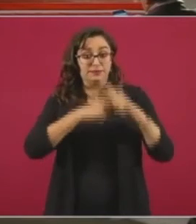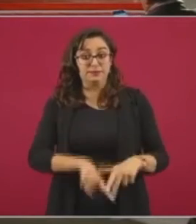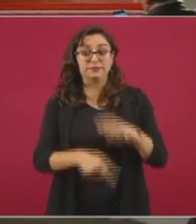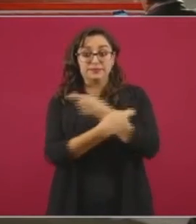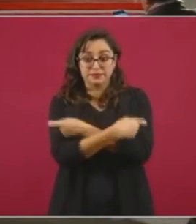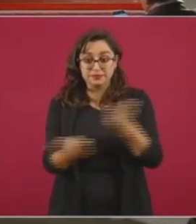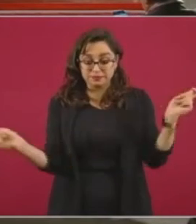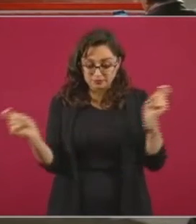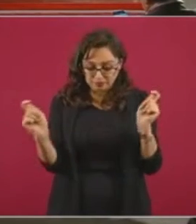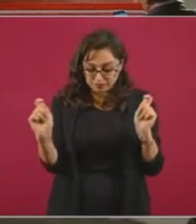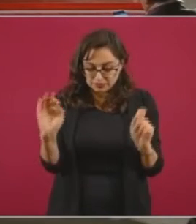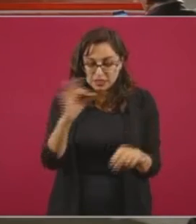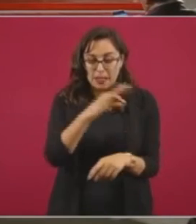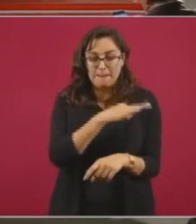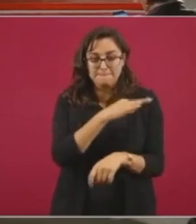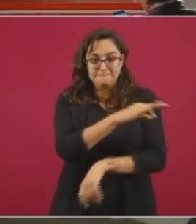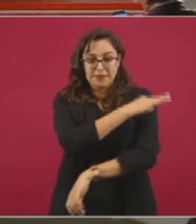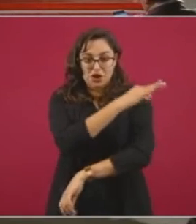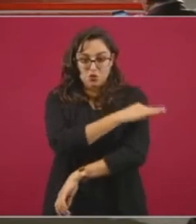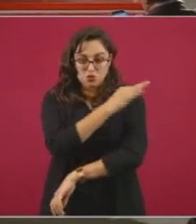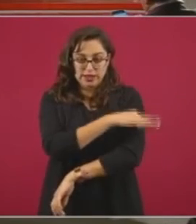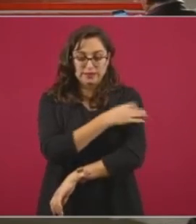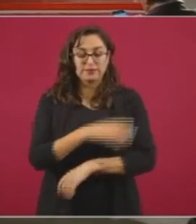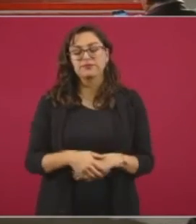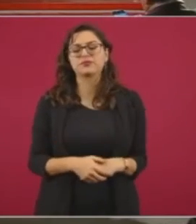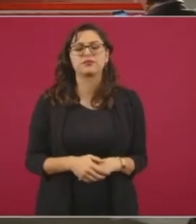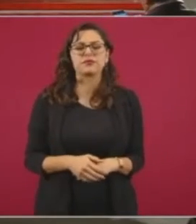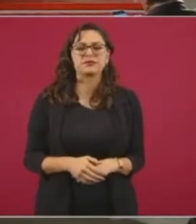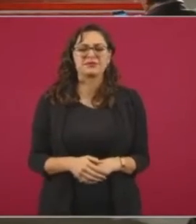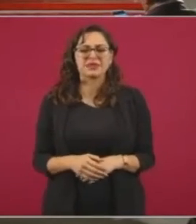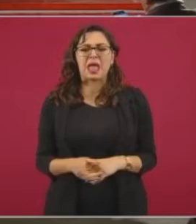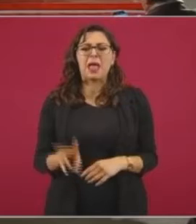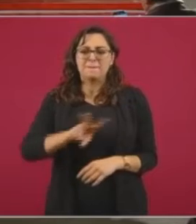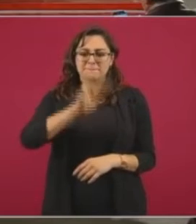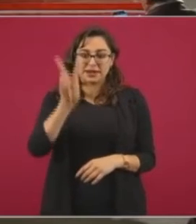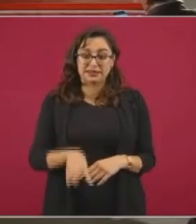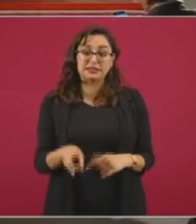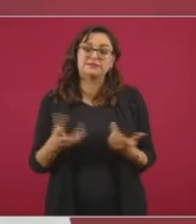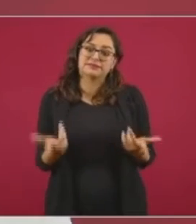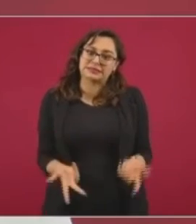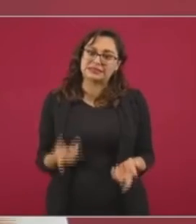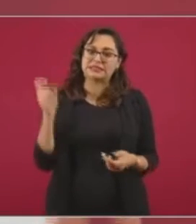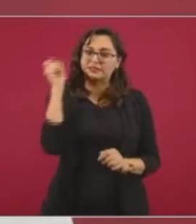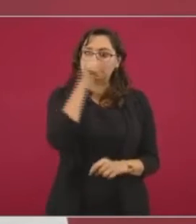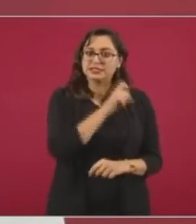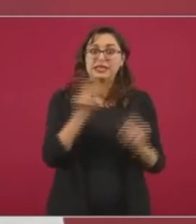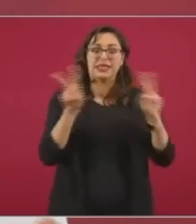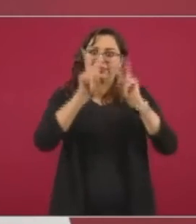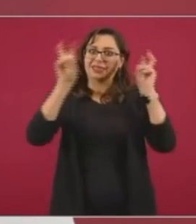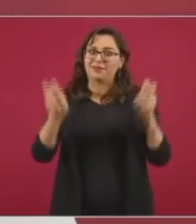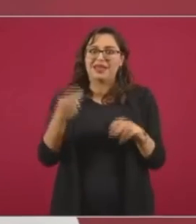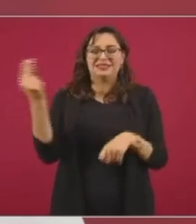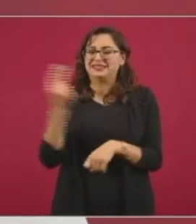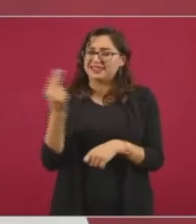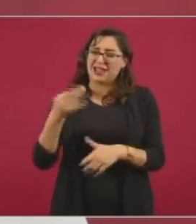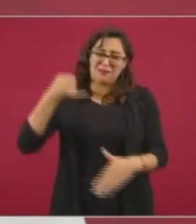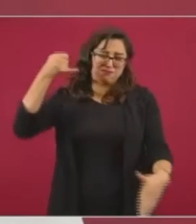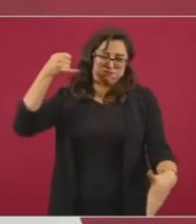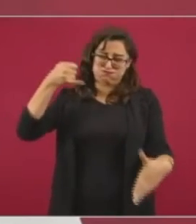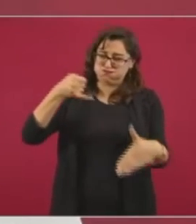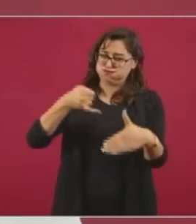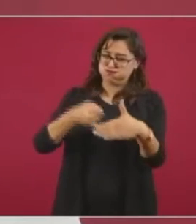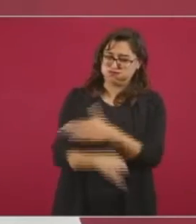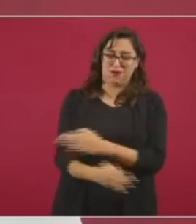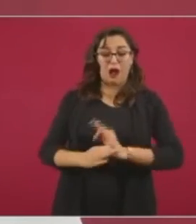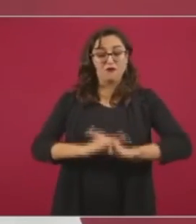esta vacuna, que como hemos dicho existen algunos retos con el tema de ultracongelación, pero estamos haciendo todo lo posible